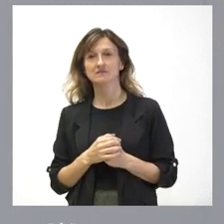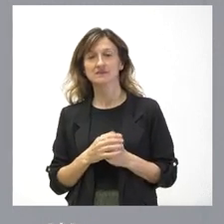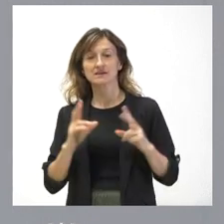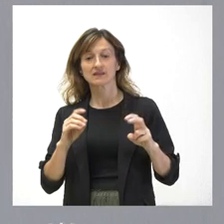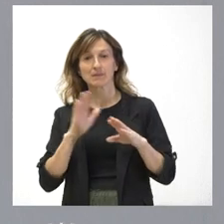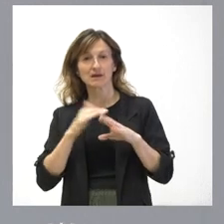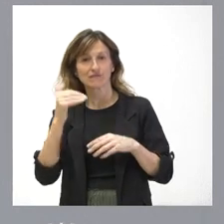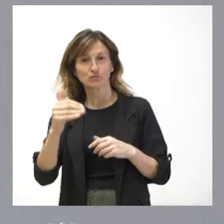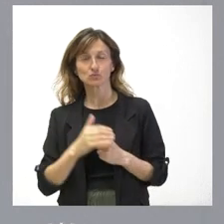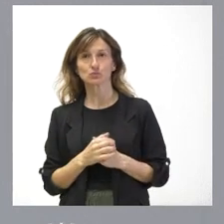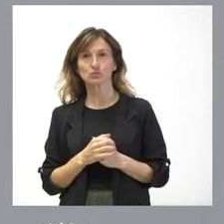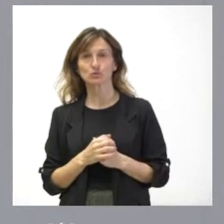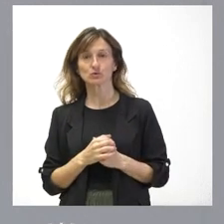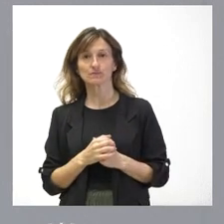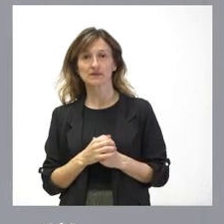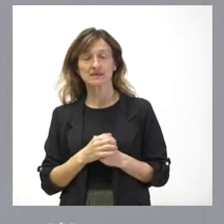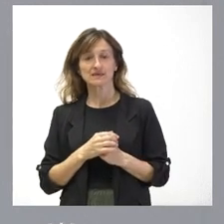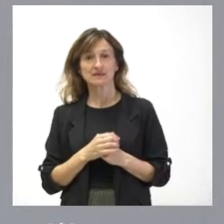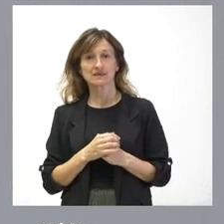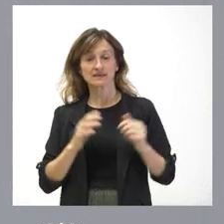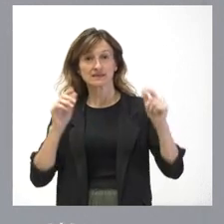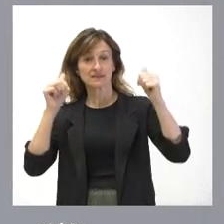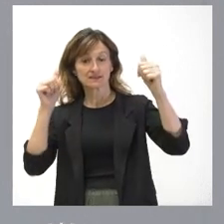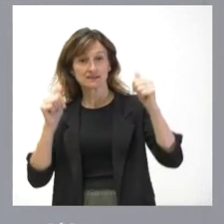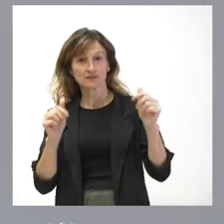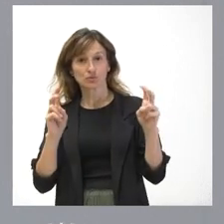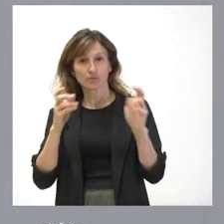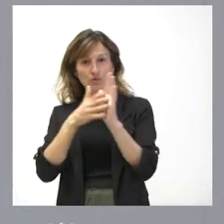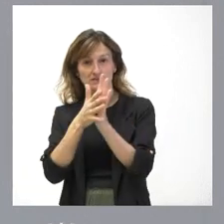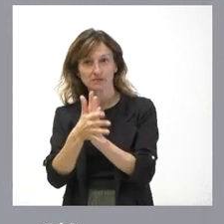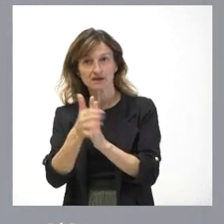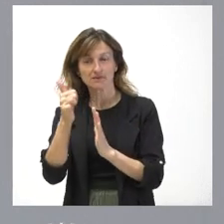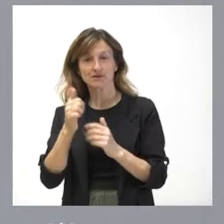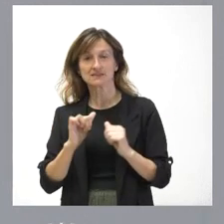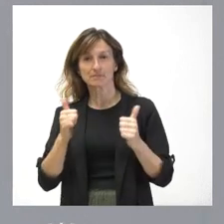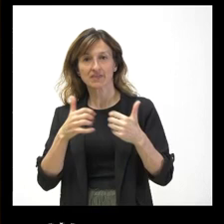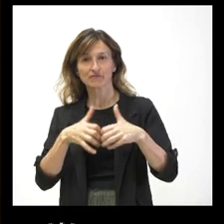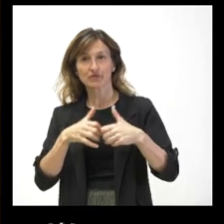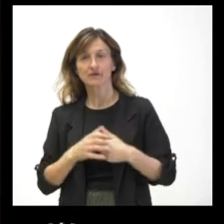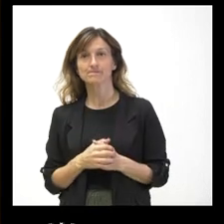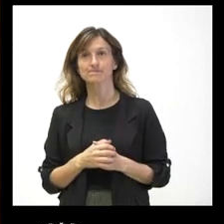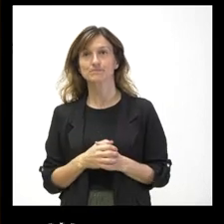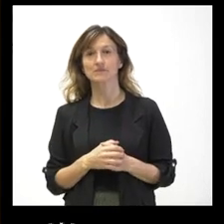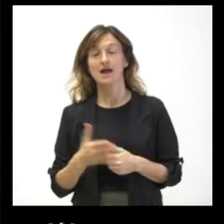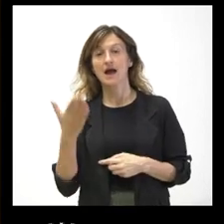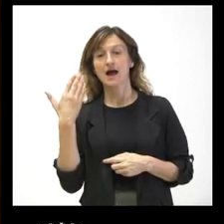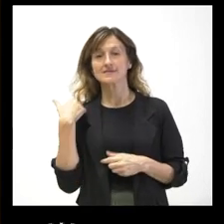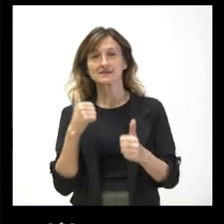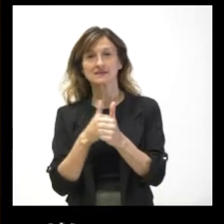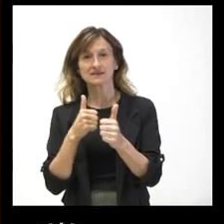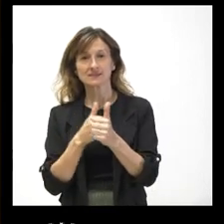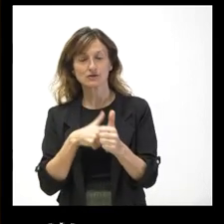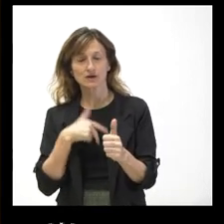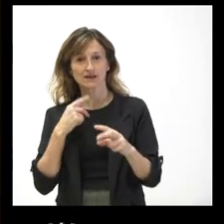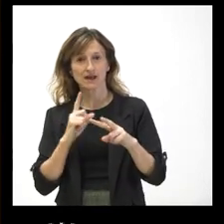futuro para ir definiendo esas nuevas titulaciones y por tanto para poner en marcha las mismas ayer el secretario general de boc